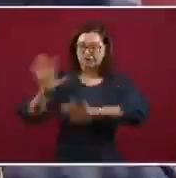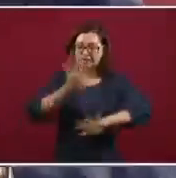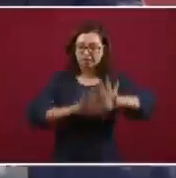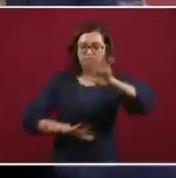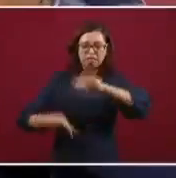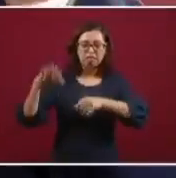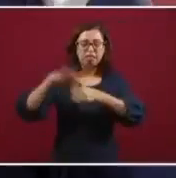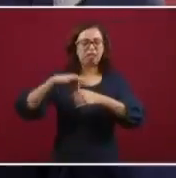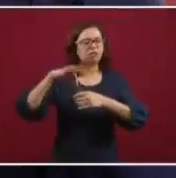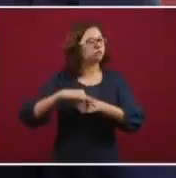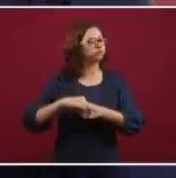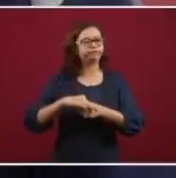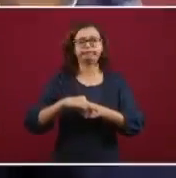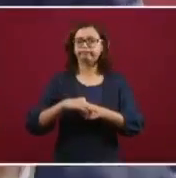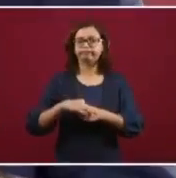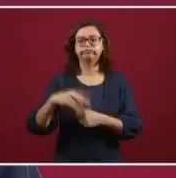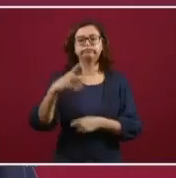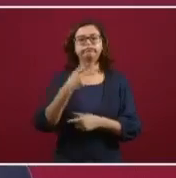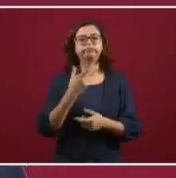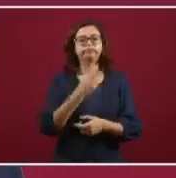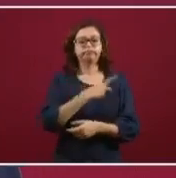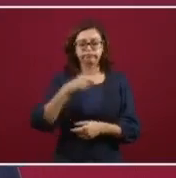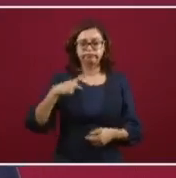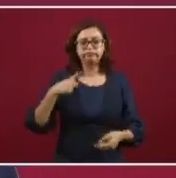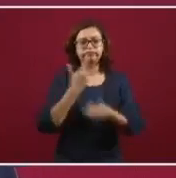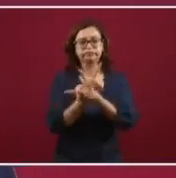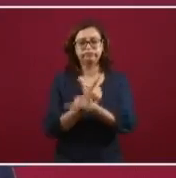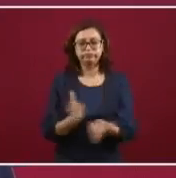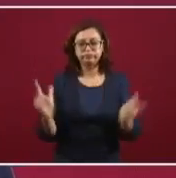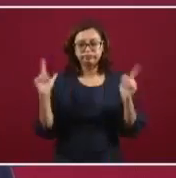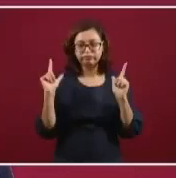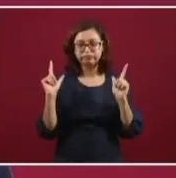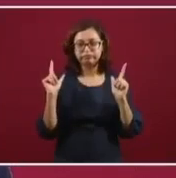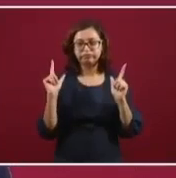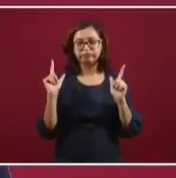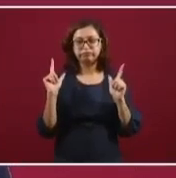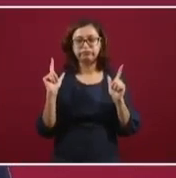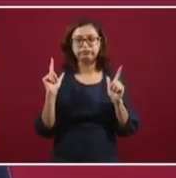a votar, que el voto sea libre,